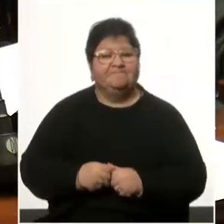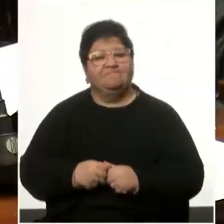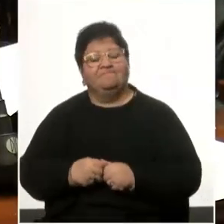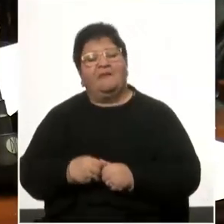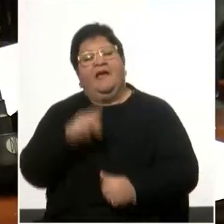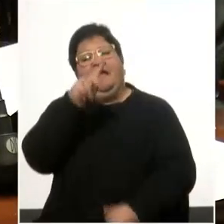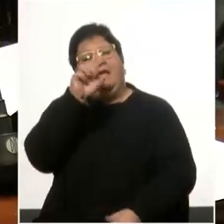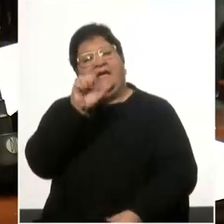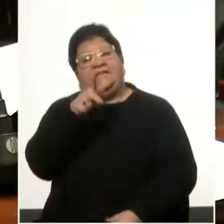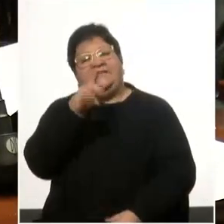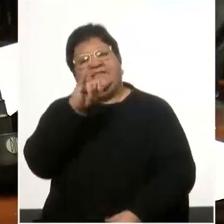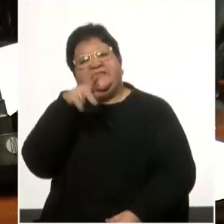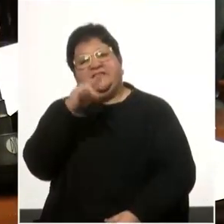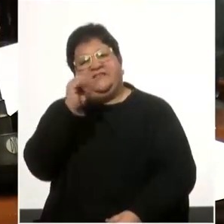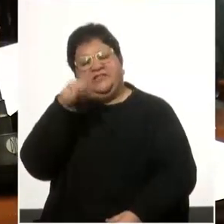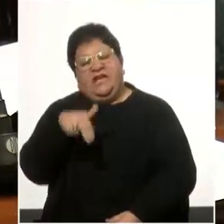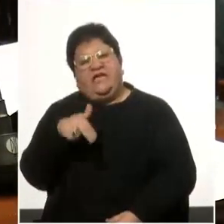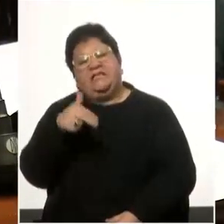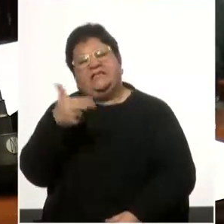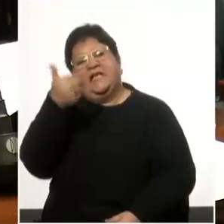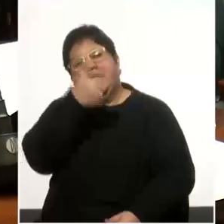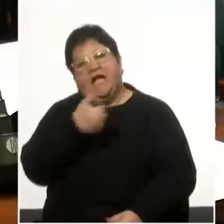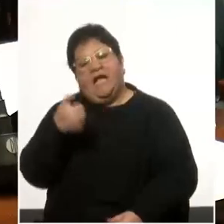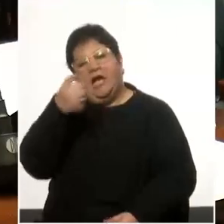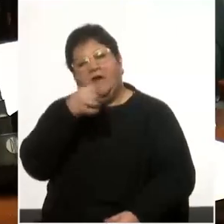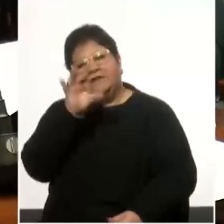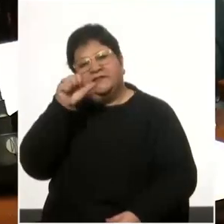Lilian Quechechán, Senado, @ Lilian Quechechán.